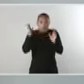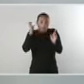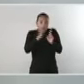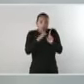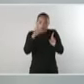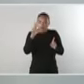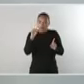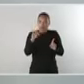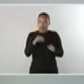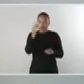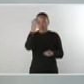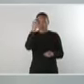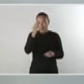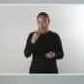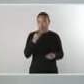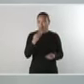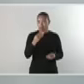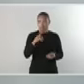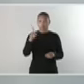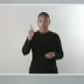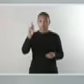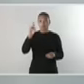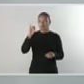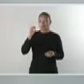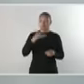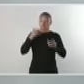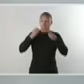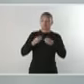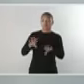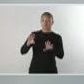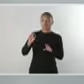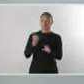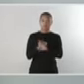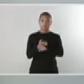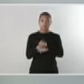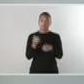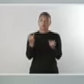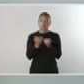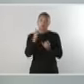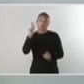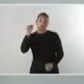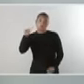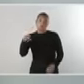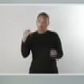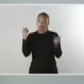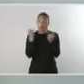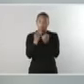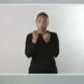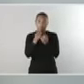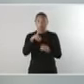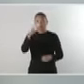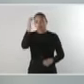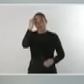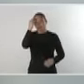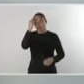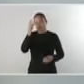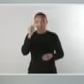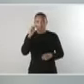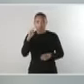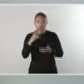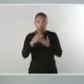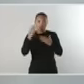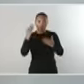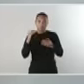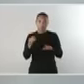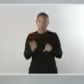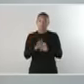tienen un abandono total al estado y el pan pues son los mismos tú sabes tú los has visto la verdad que